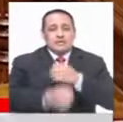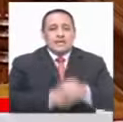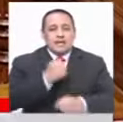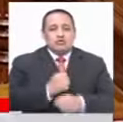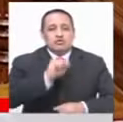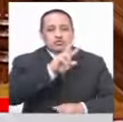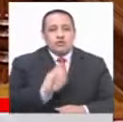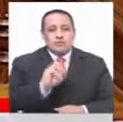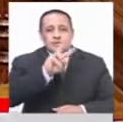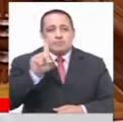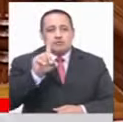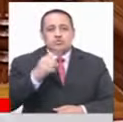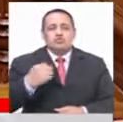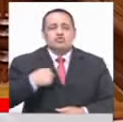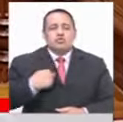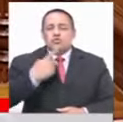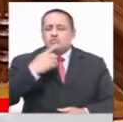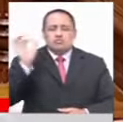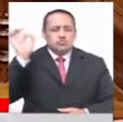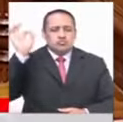2021. Nunca haré